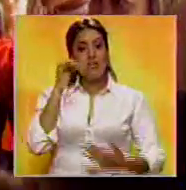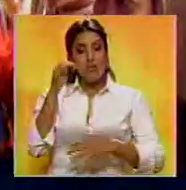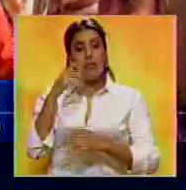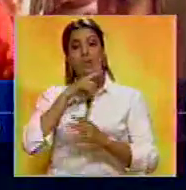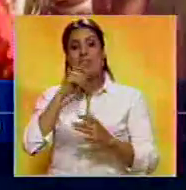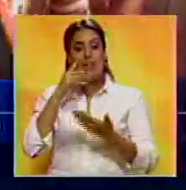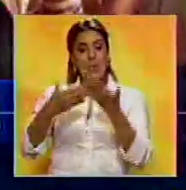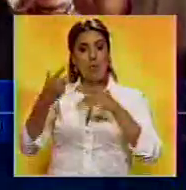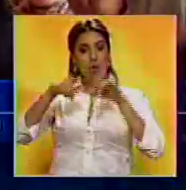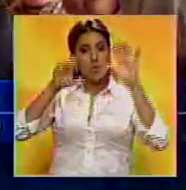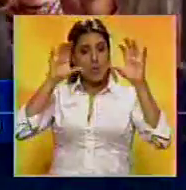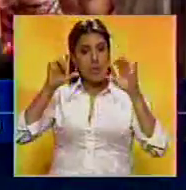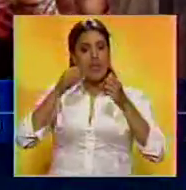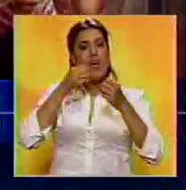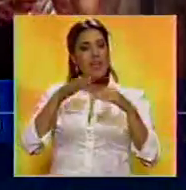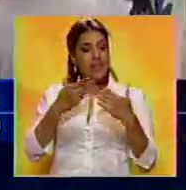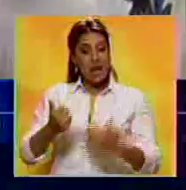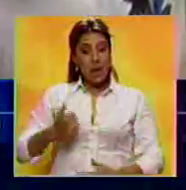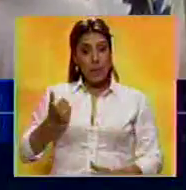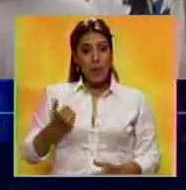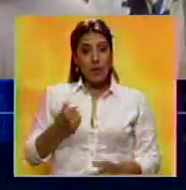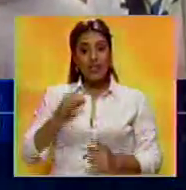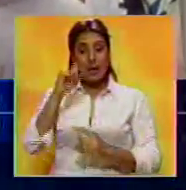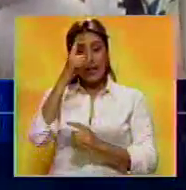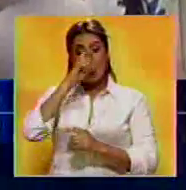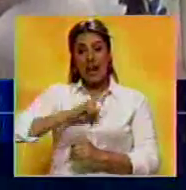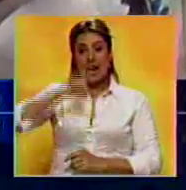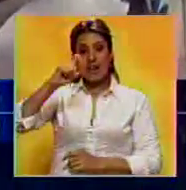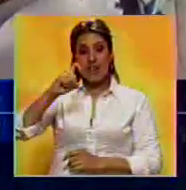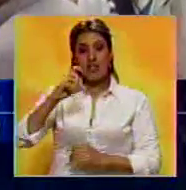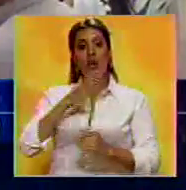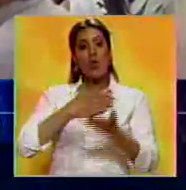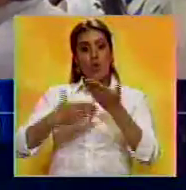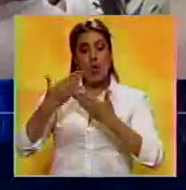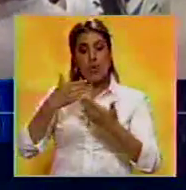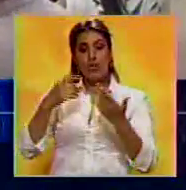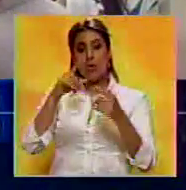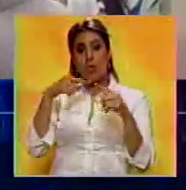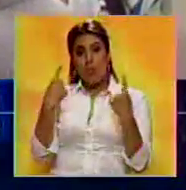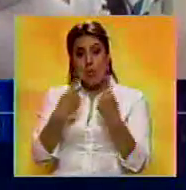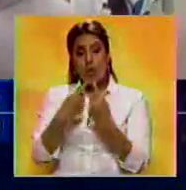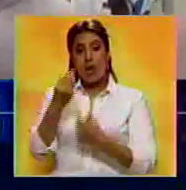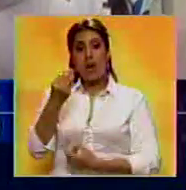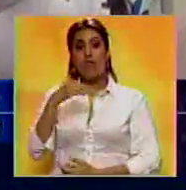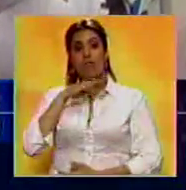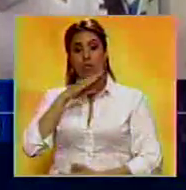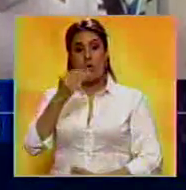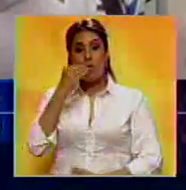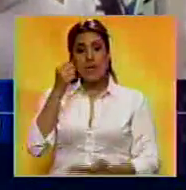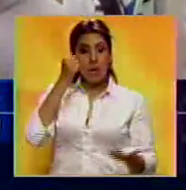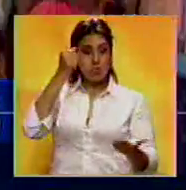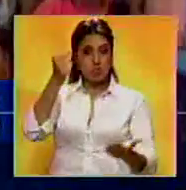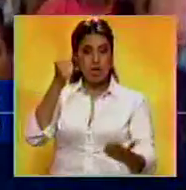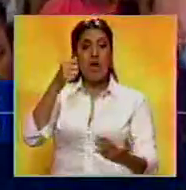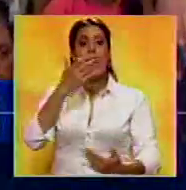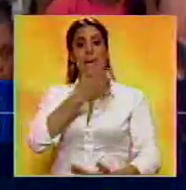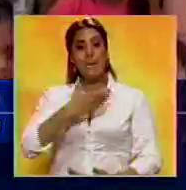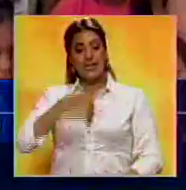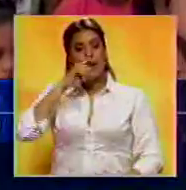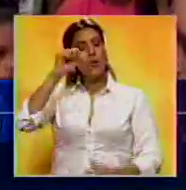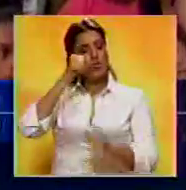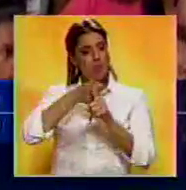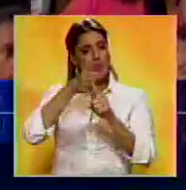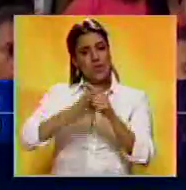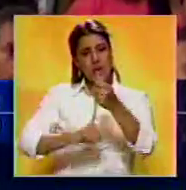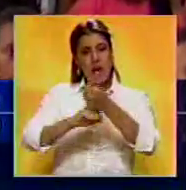titular de Comercio Exterior afirmó que a propósito del primer aniversario de los comités locales de abastecimiento y producción CLAP, el Ejecutivo sigue